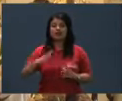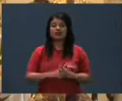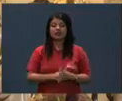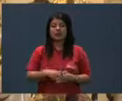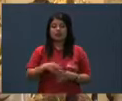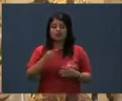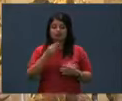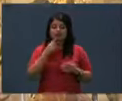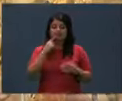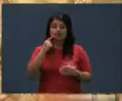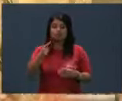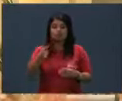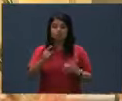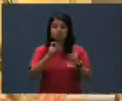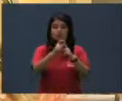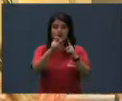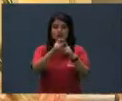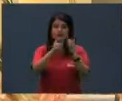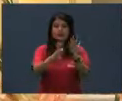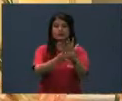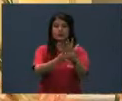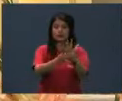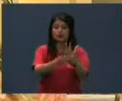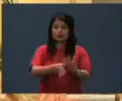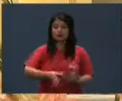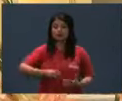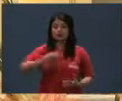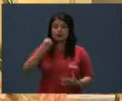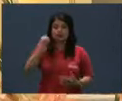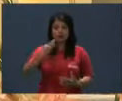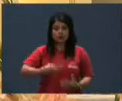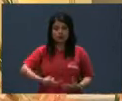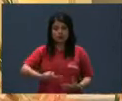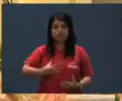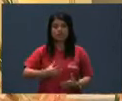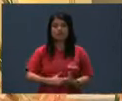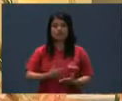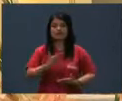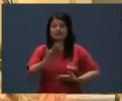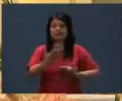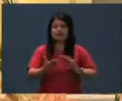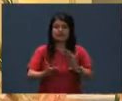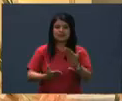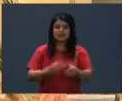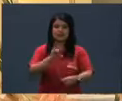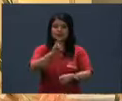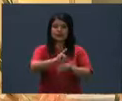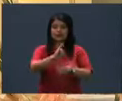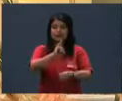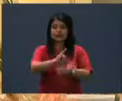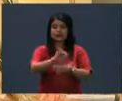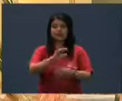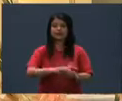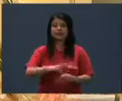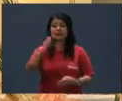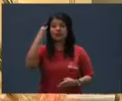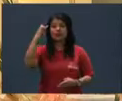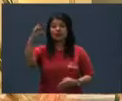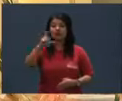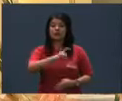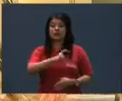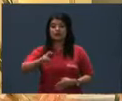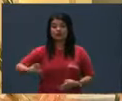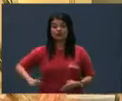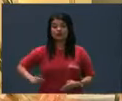palabra y sus obras y promovió con firmeza la concordia y el orden de tu iglesia. Por